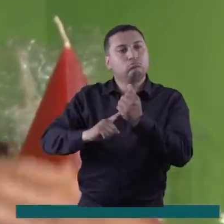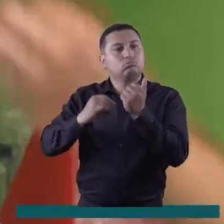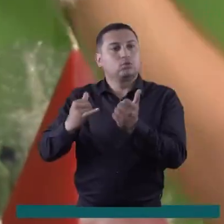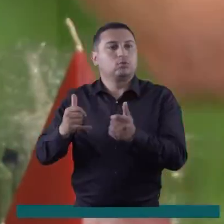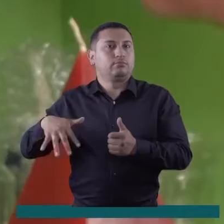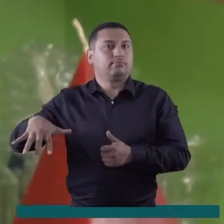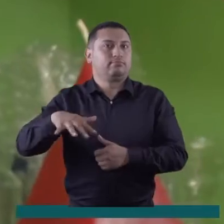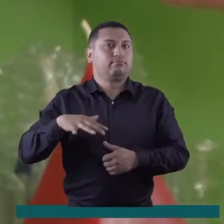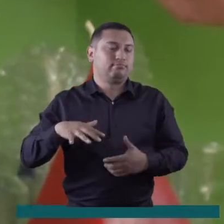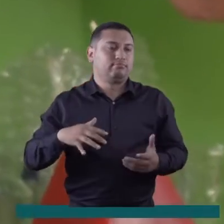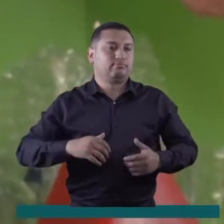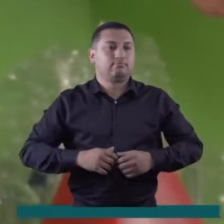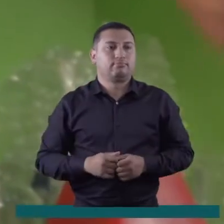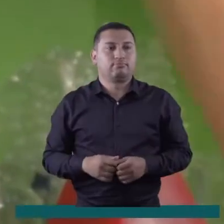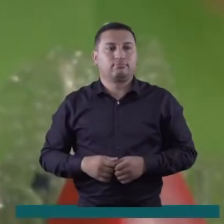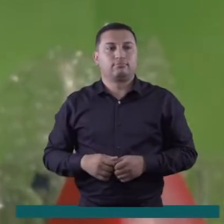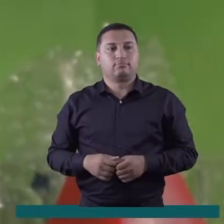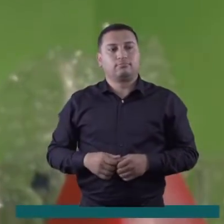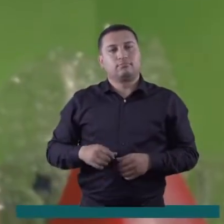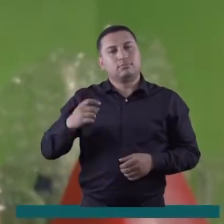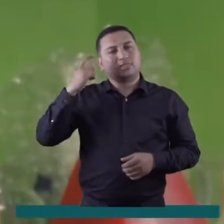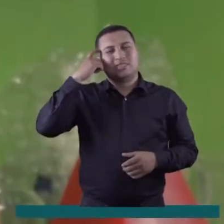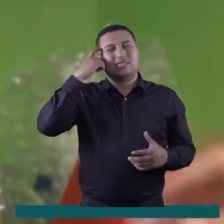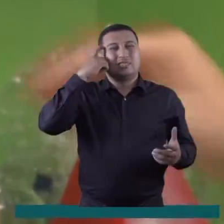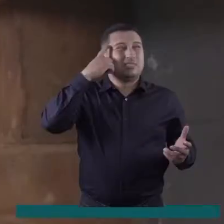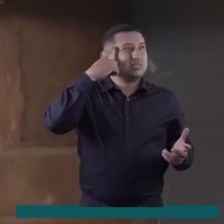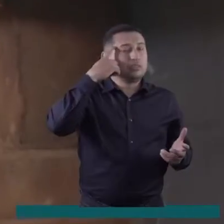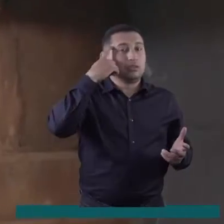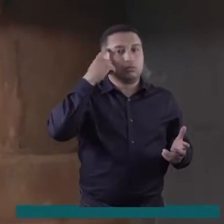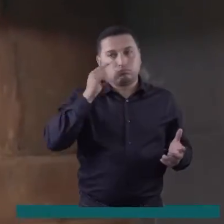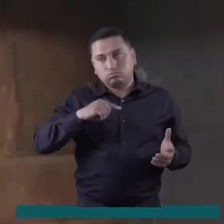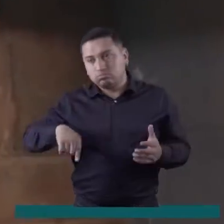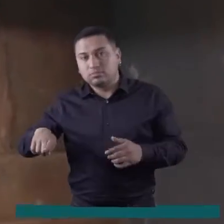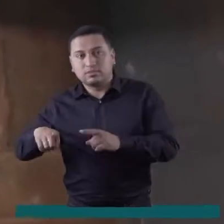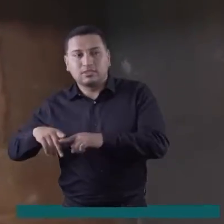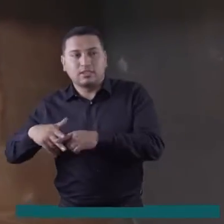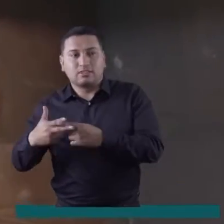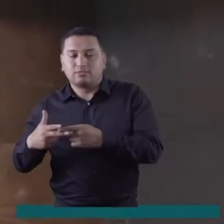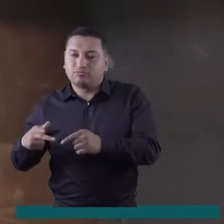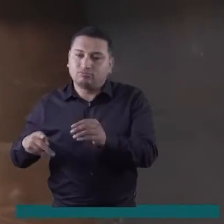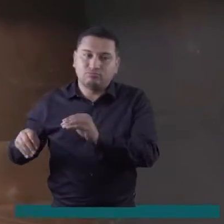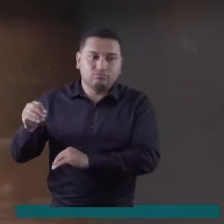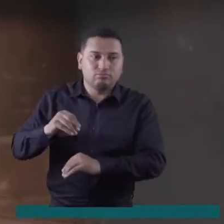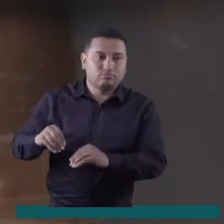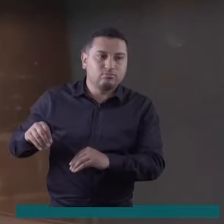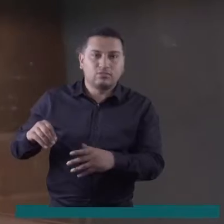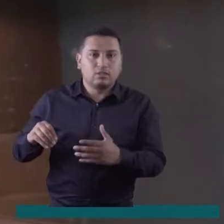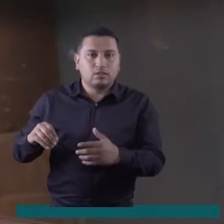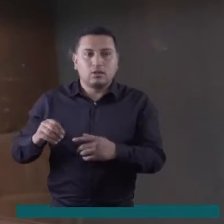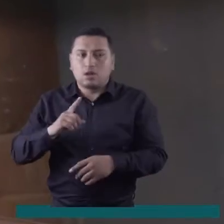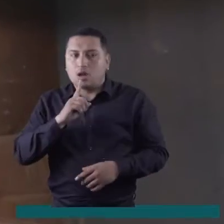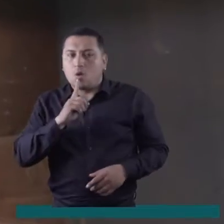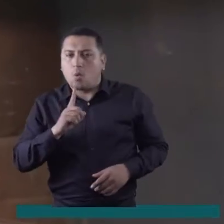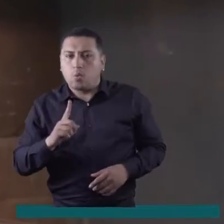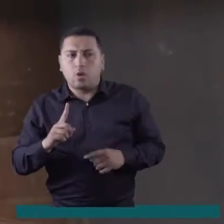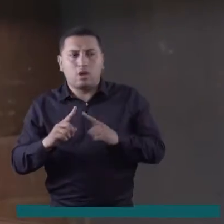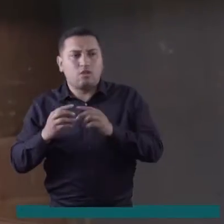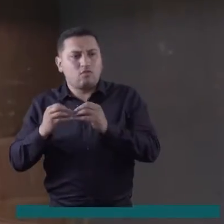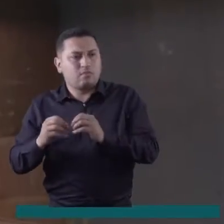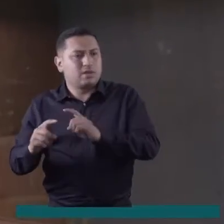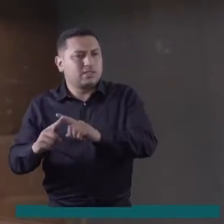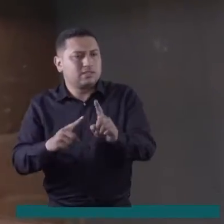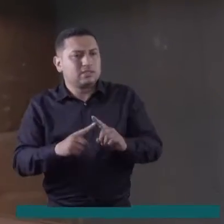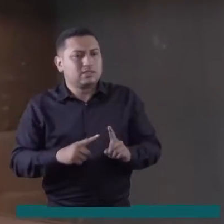se hace realidad. Cada vez que quiere despejar la mente, entra a su taller y deja que la creatividad llegue a sus manos elaborando velas de